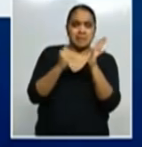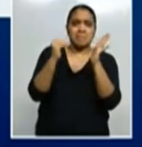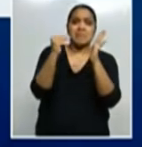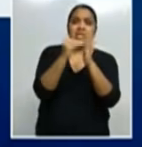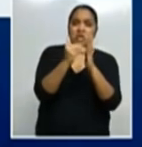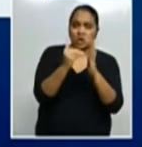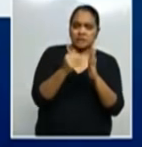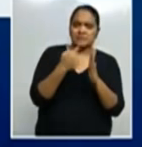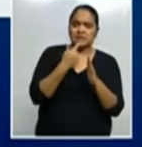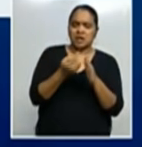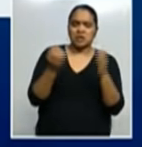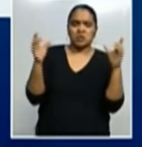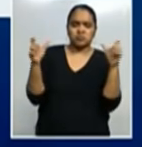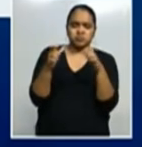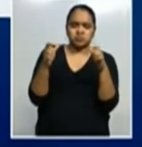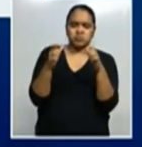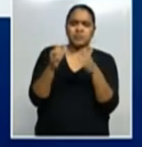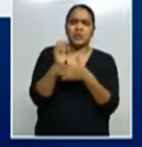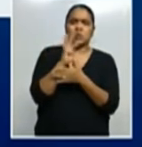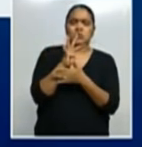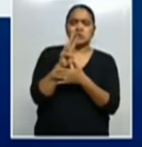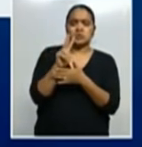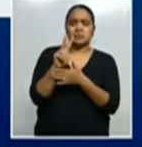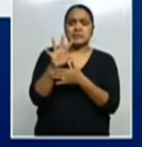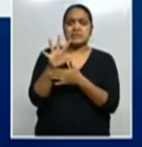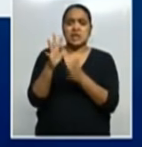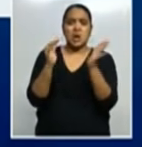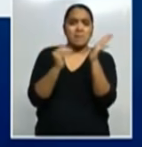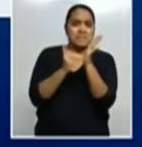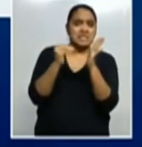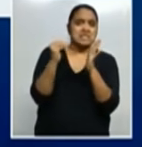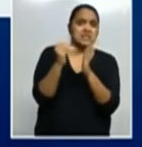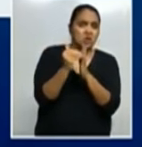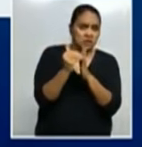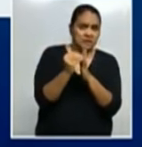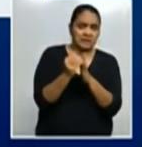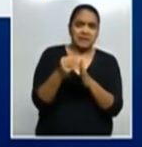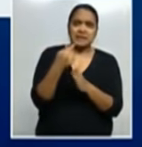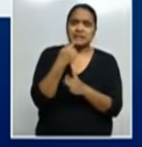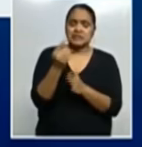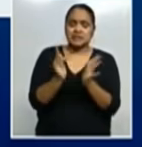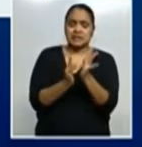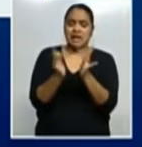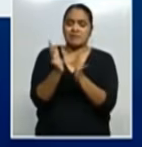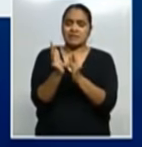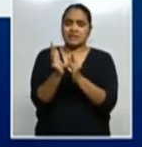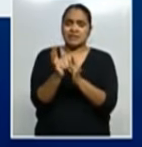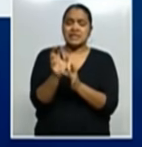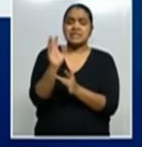pequeños y medianos. Fueron 425 millones, lo que nos dejó una recaudación en abril de